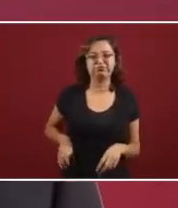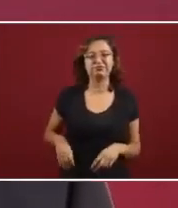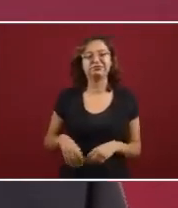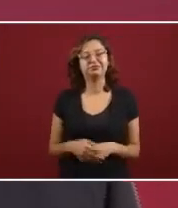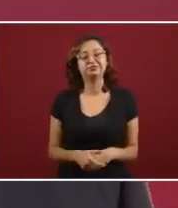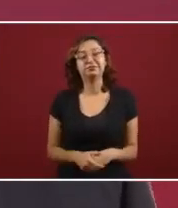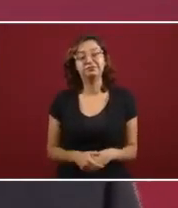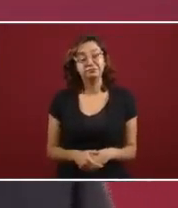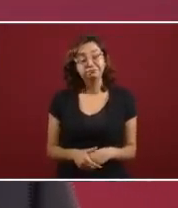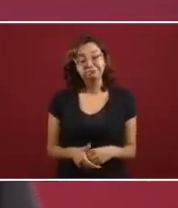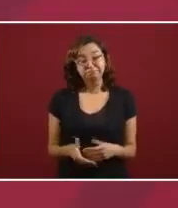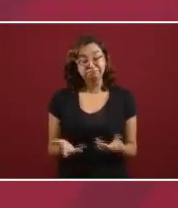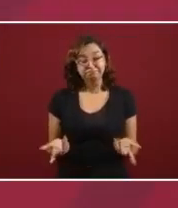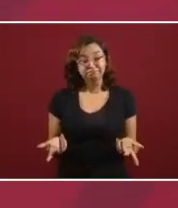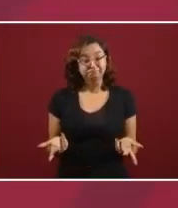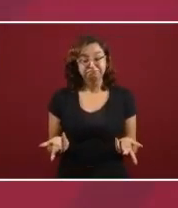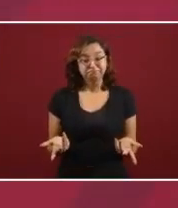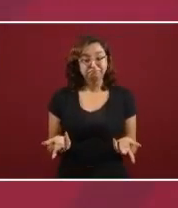Entonces,